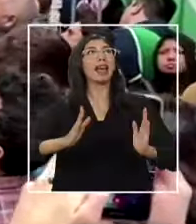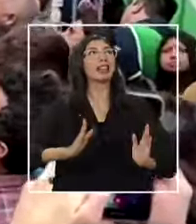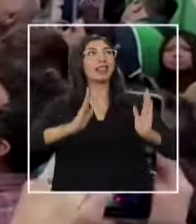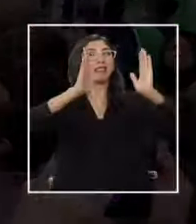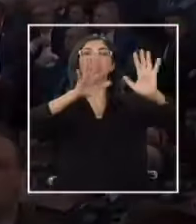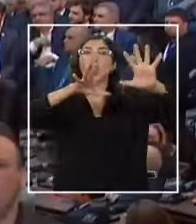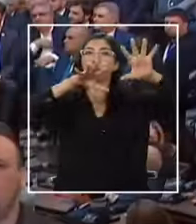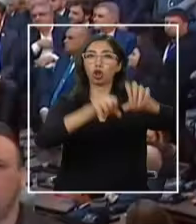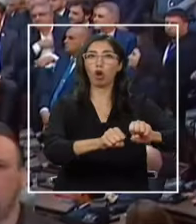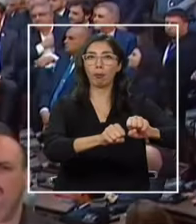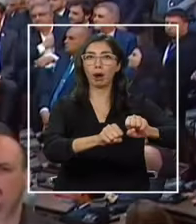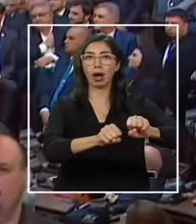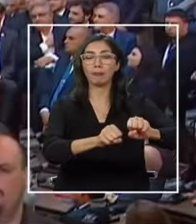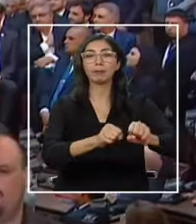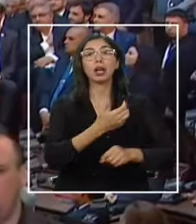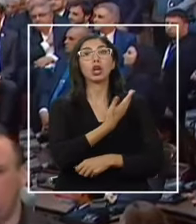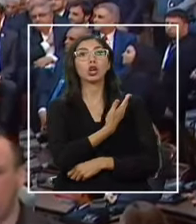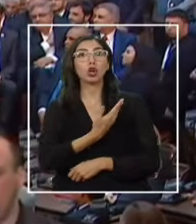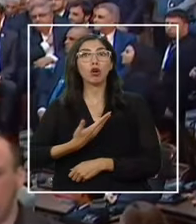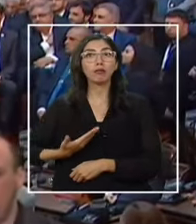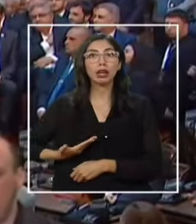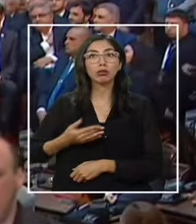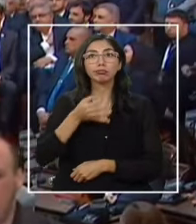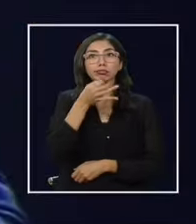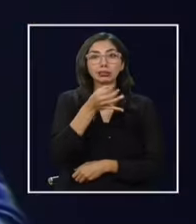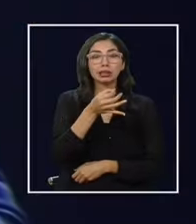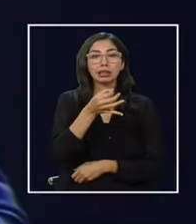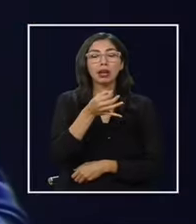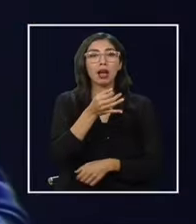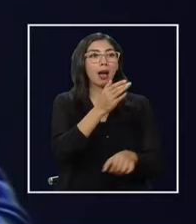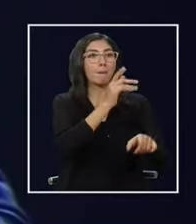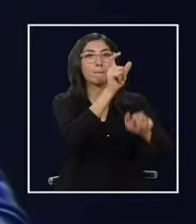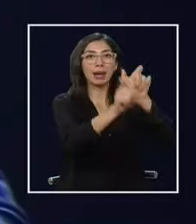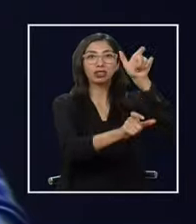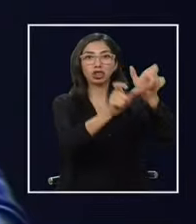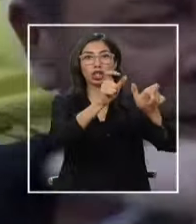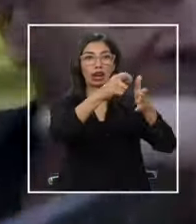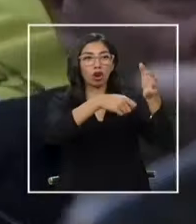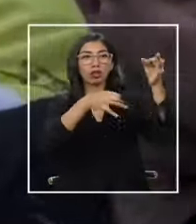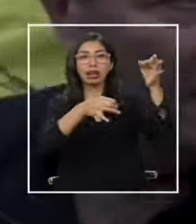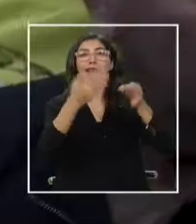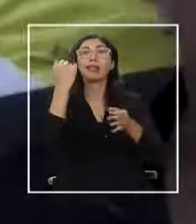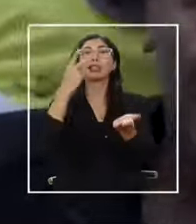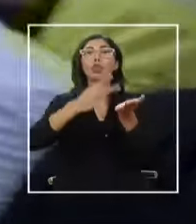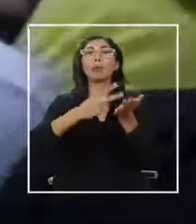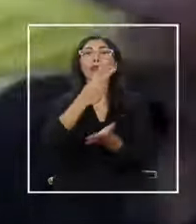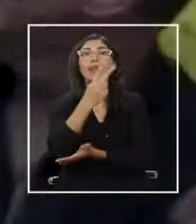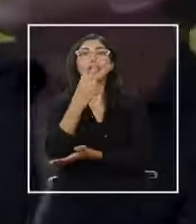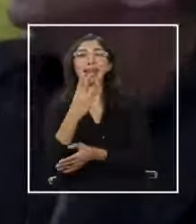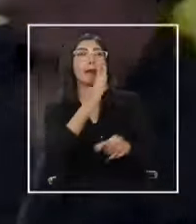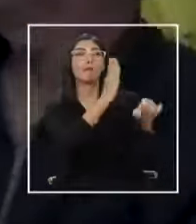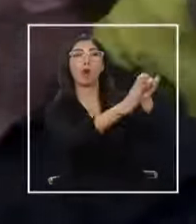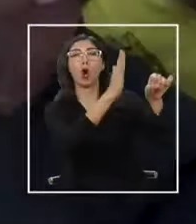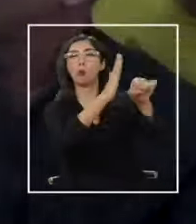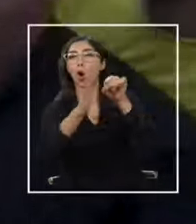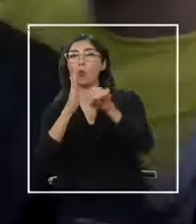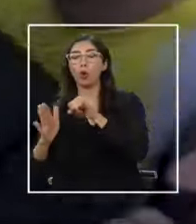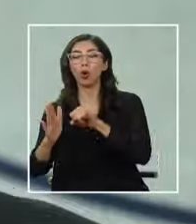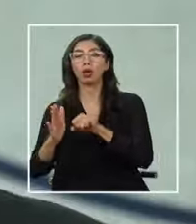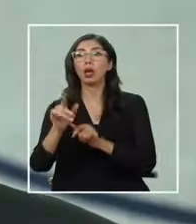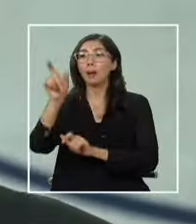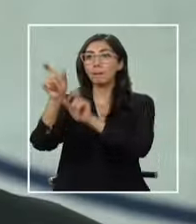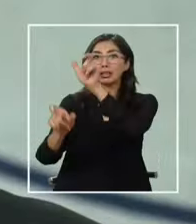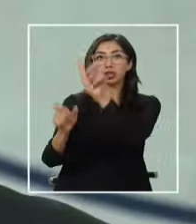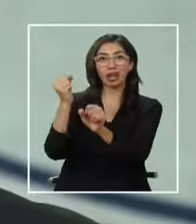edificios. Desde el gobierno insisten en que los despidos fueron a personas contratadas en 2023. Sin embargo, parte de los